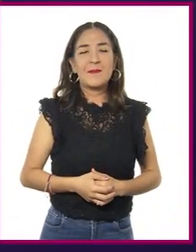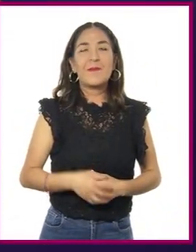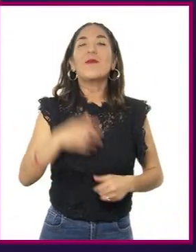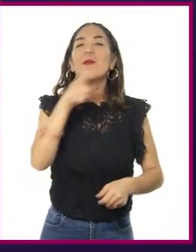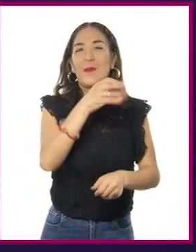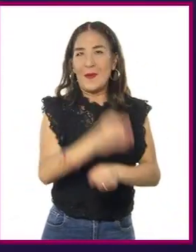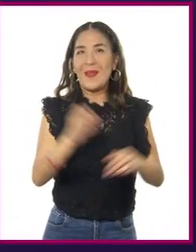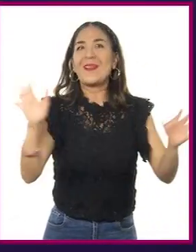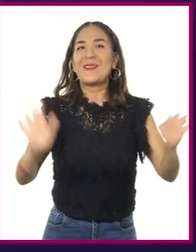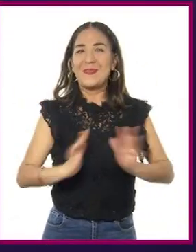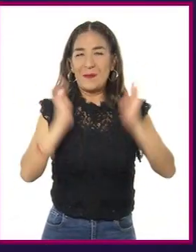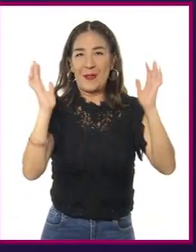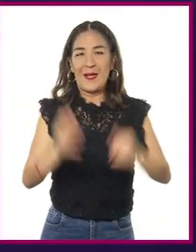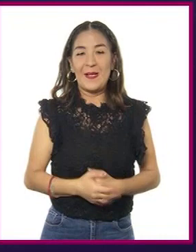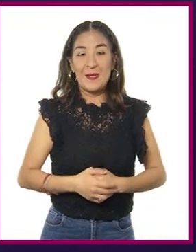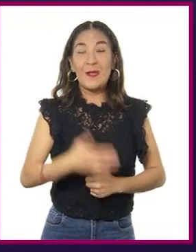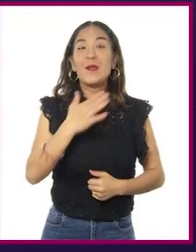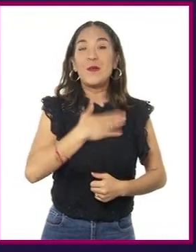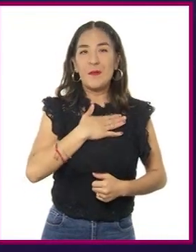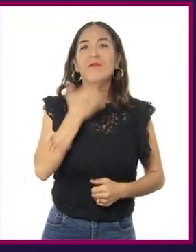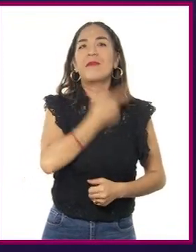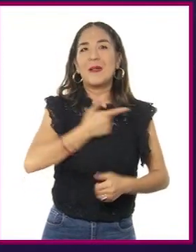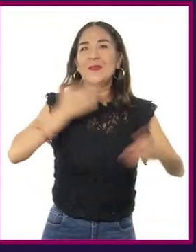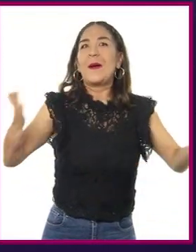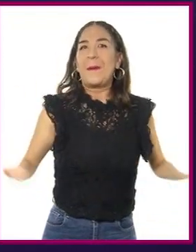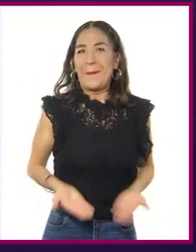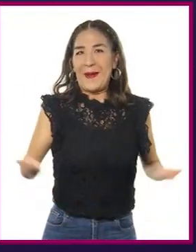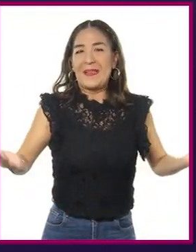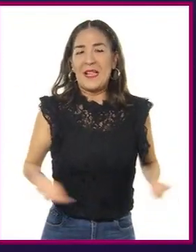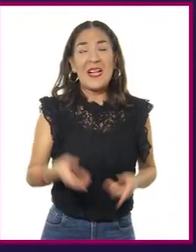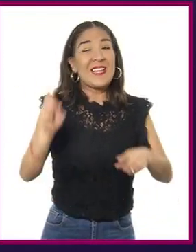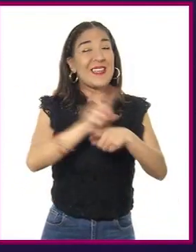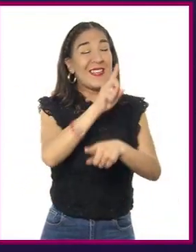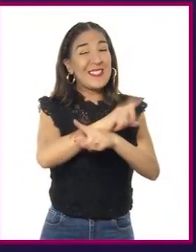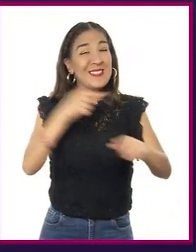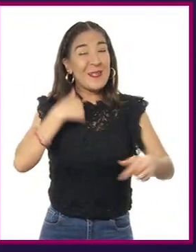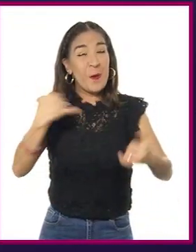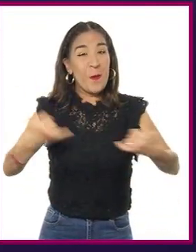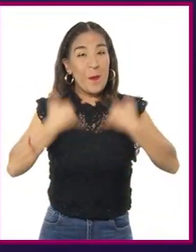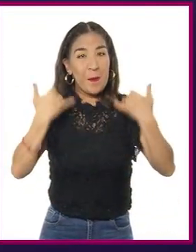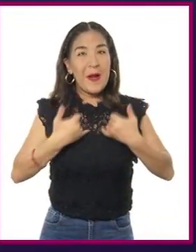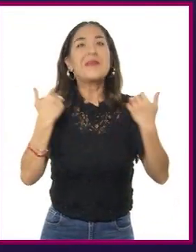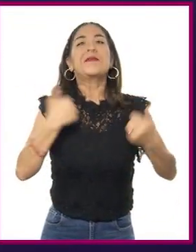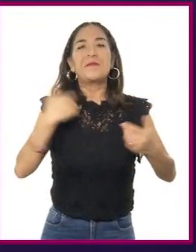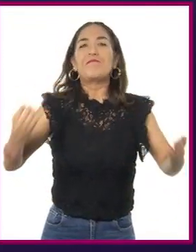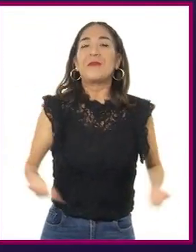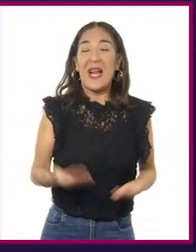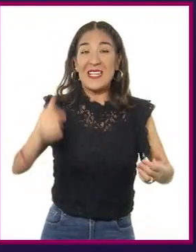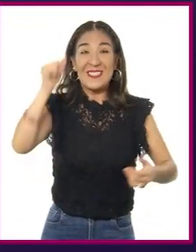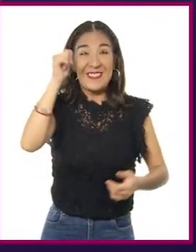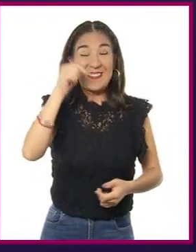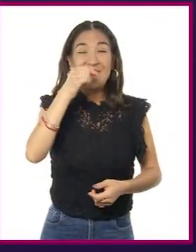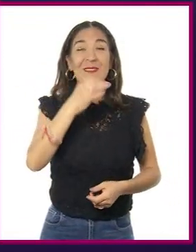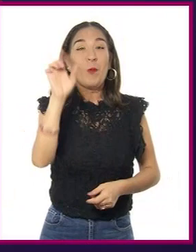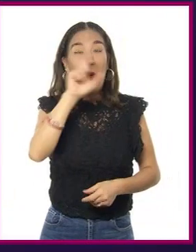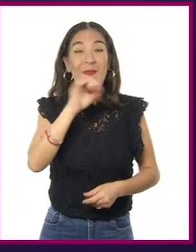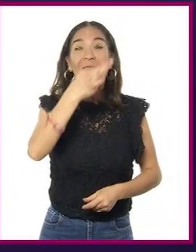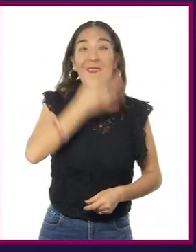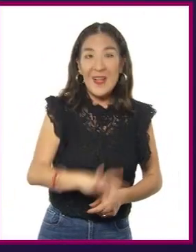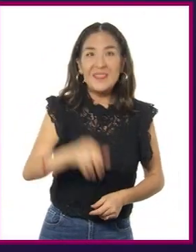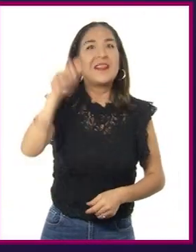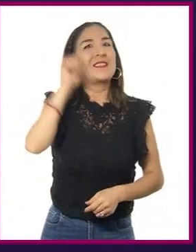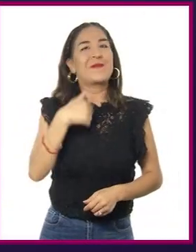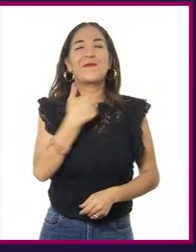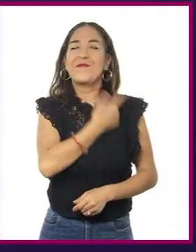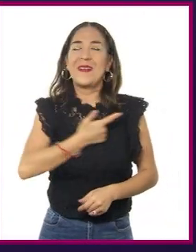sorprender si les comparto que soy un excelente bailarín. Desde muy joven practiqué y en las fiestas siempre soy el primero en abrir la pista.